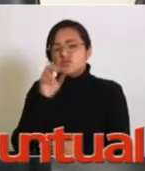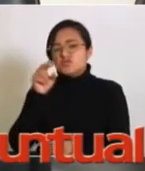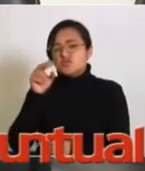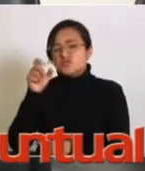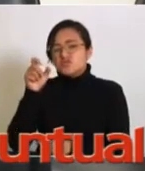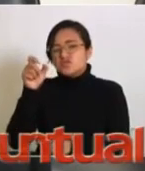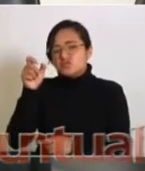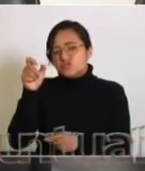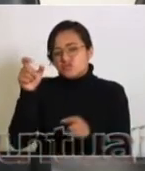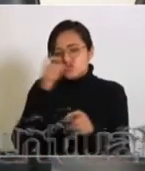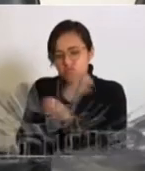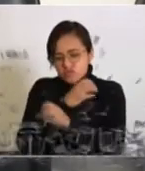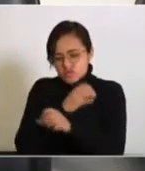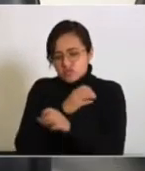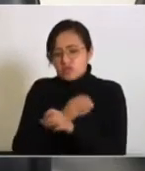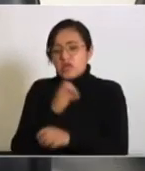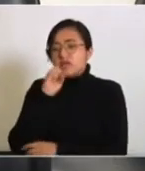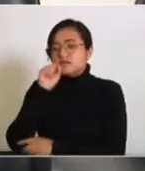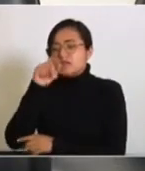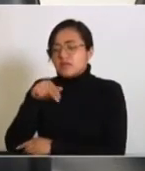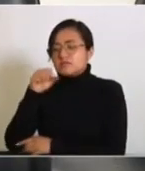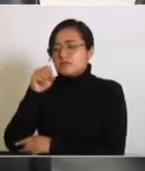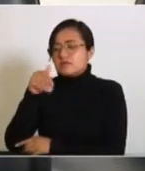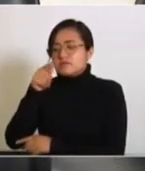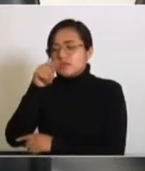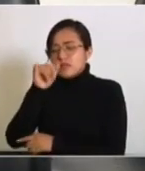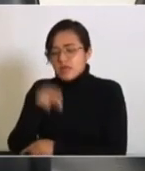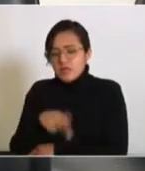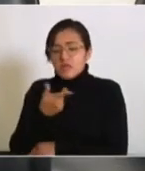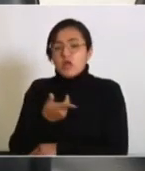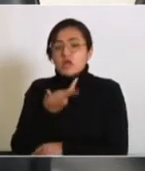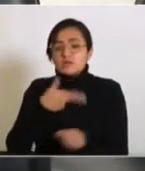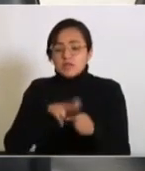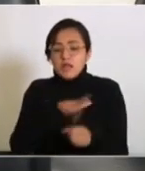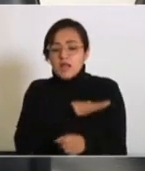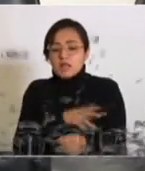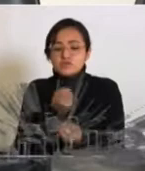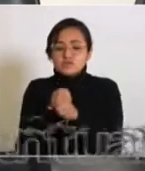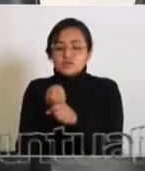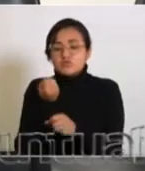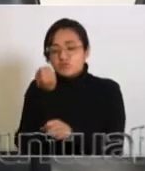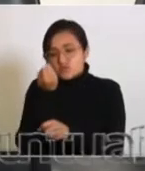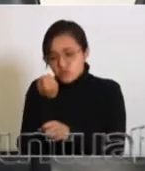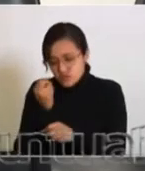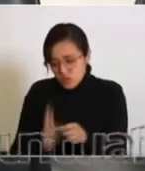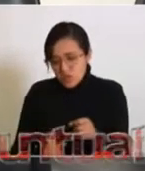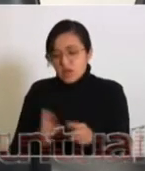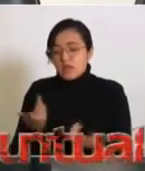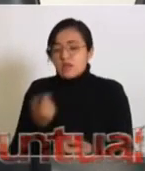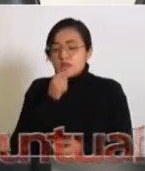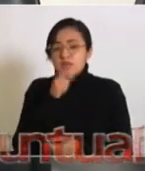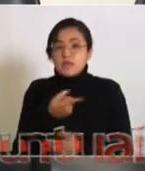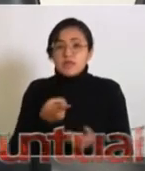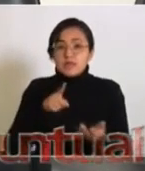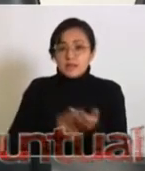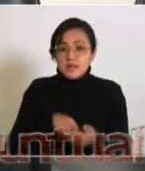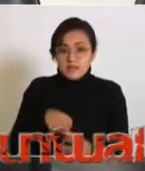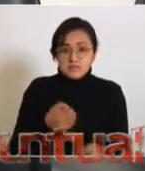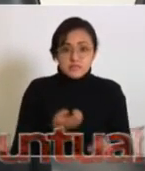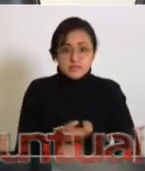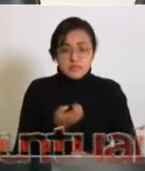La Libertad, San Sebastián Aparicio, General Hospital del Sur. En el caso de los de la zona del interior del